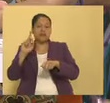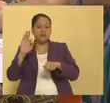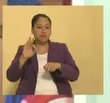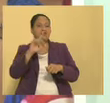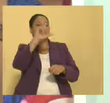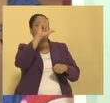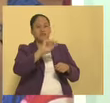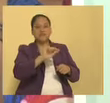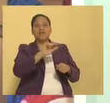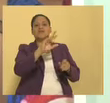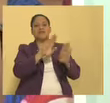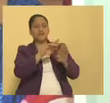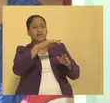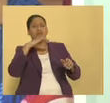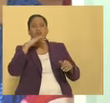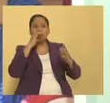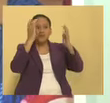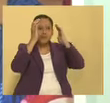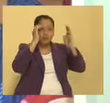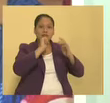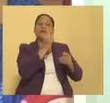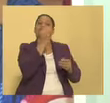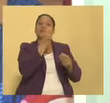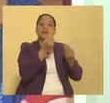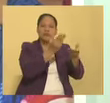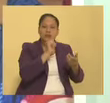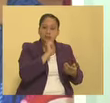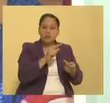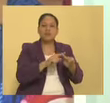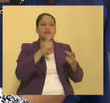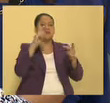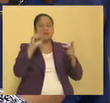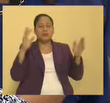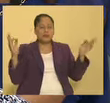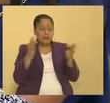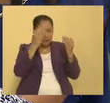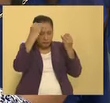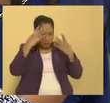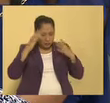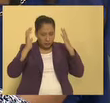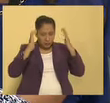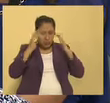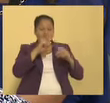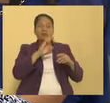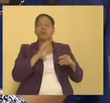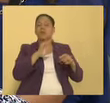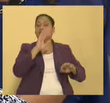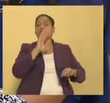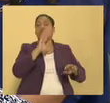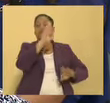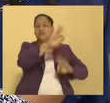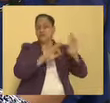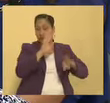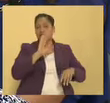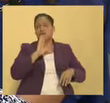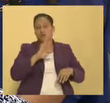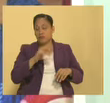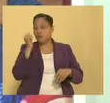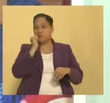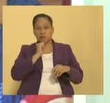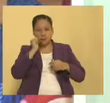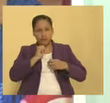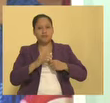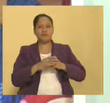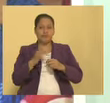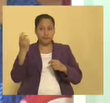que están sucios, claro, que no los alimentan, que los bañan con agua fría. Bueno, los maltratan. Claro, es una forma de maltrato, ¿no? Sí.